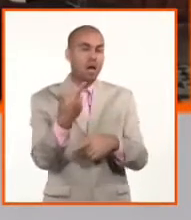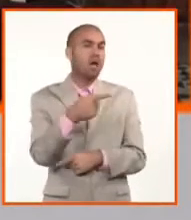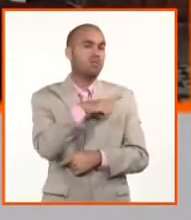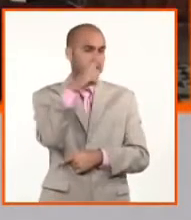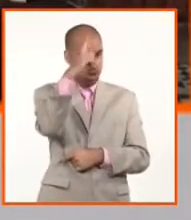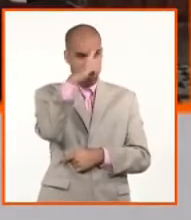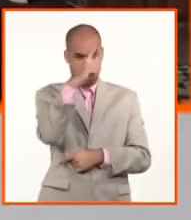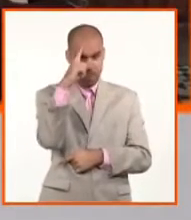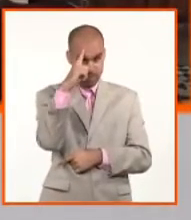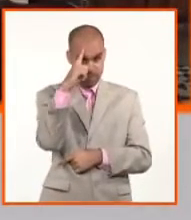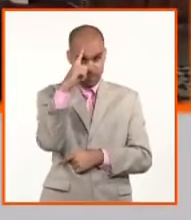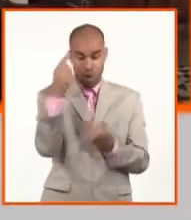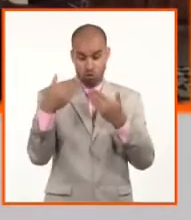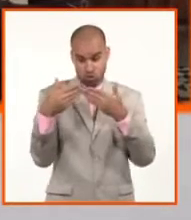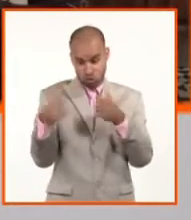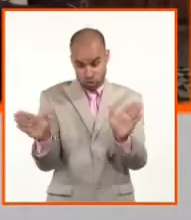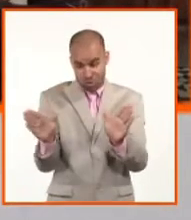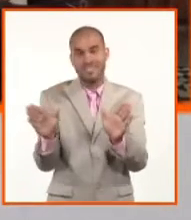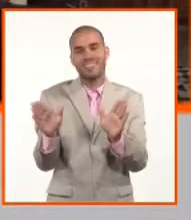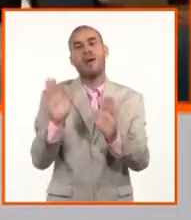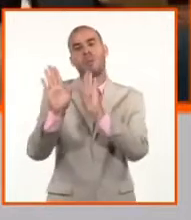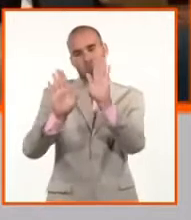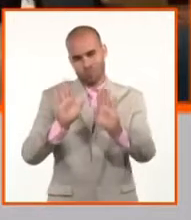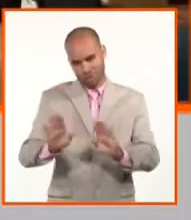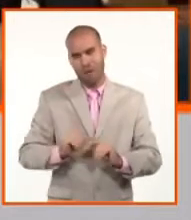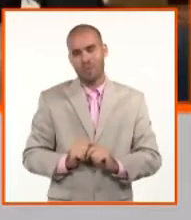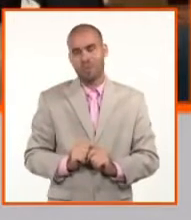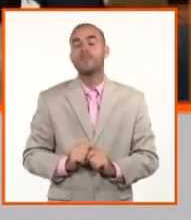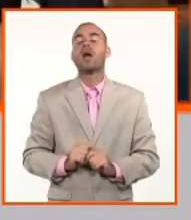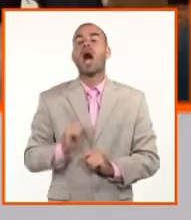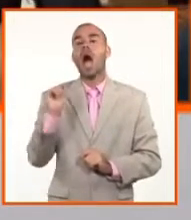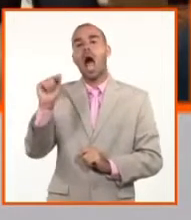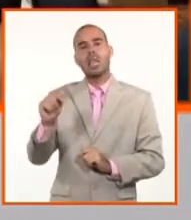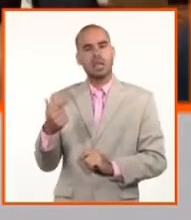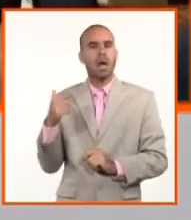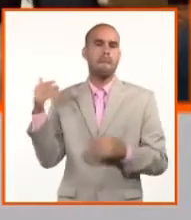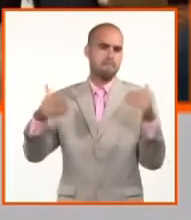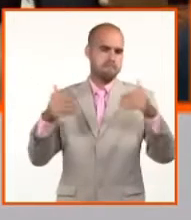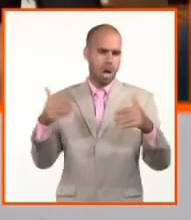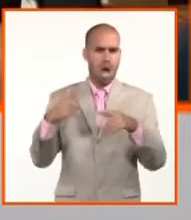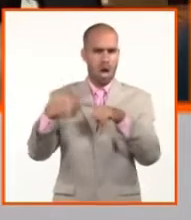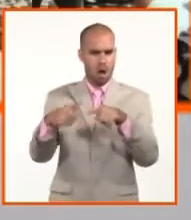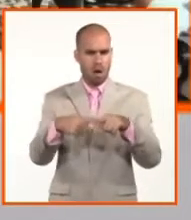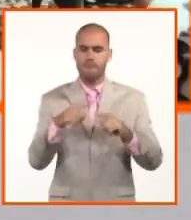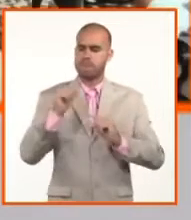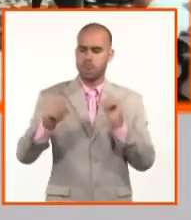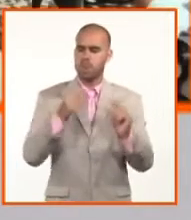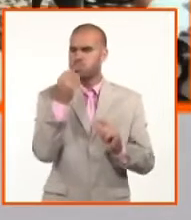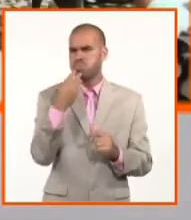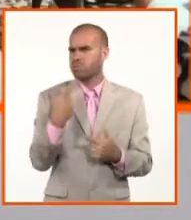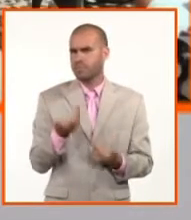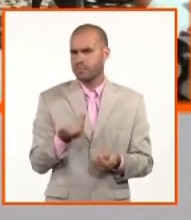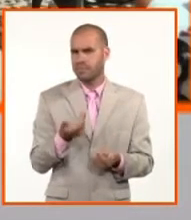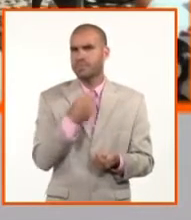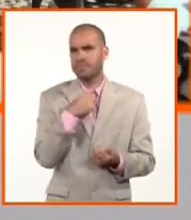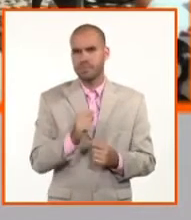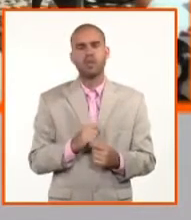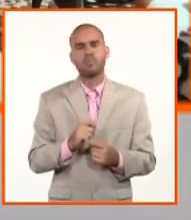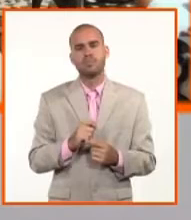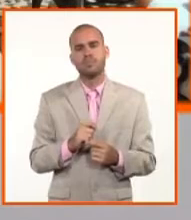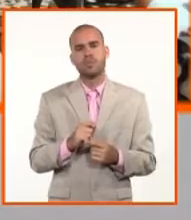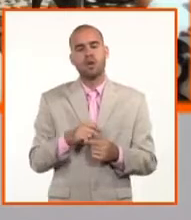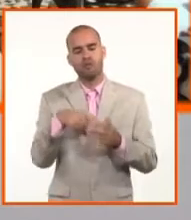y dejamos algunas frases, que fue un acto participativo. La gente tuvo la posibilidad de escribir esas frases,